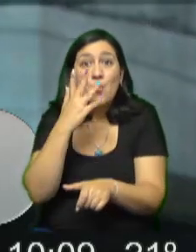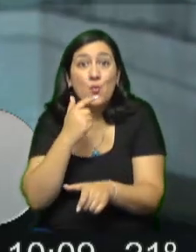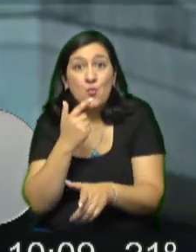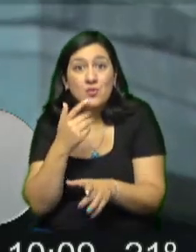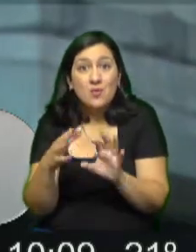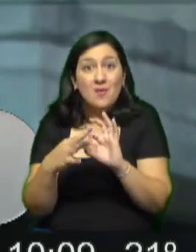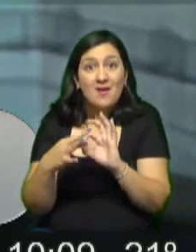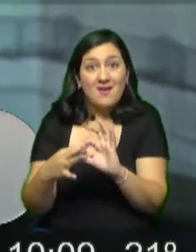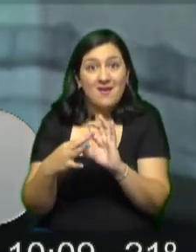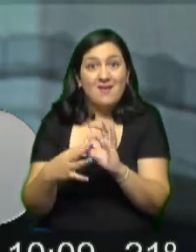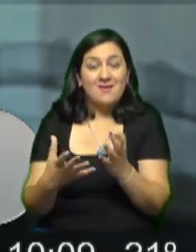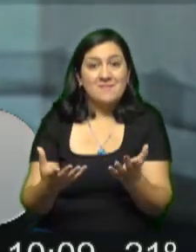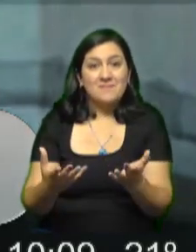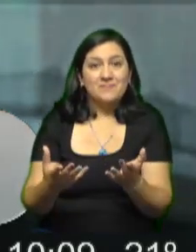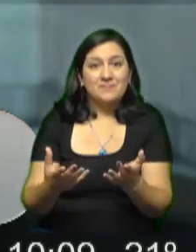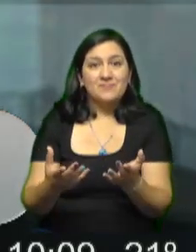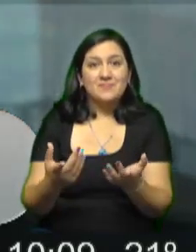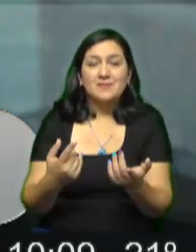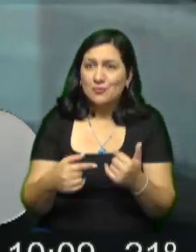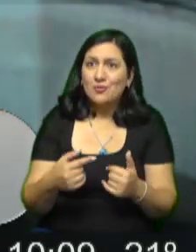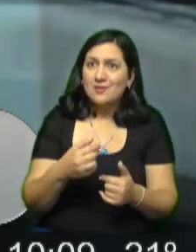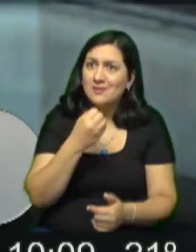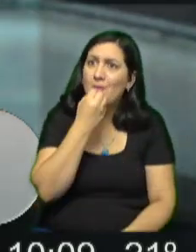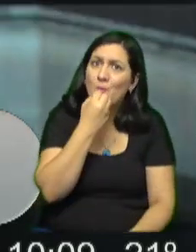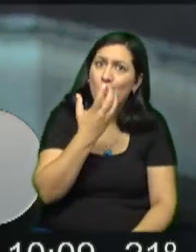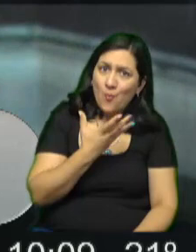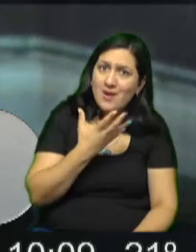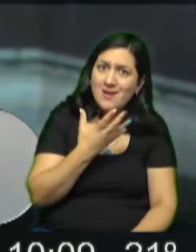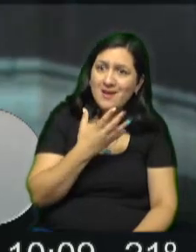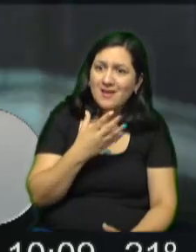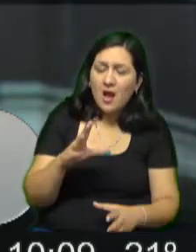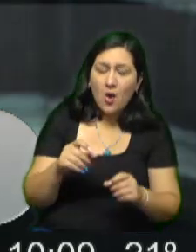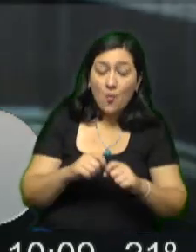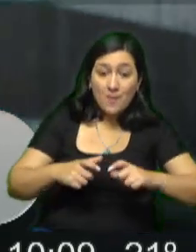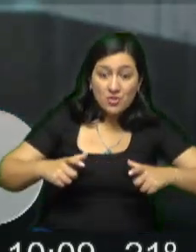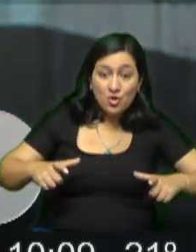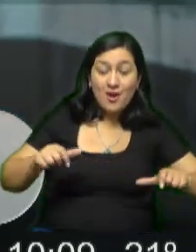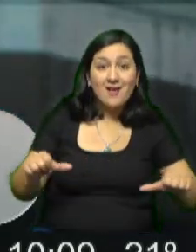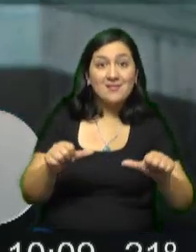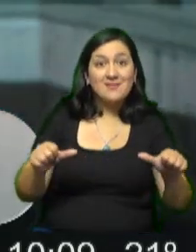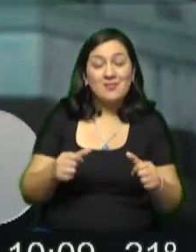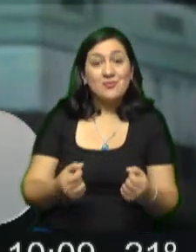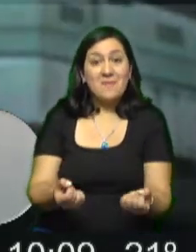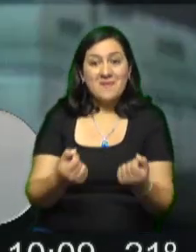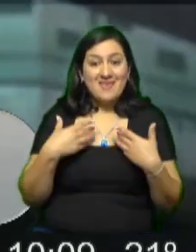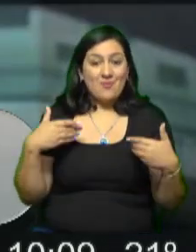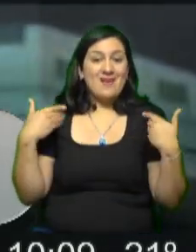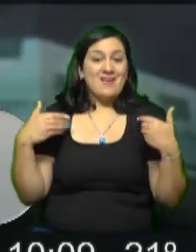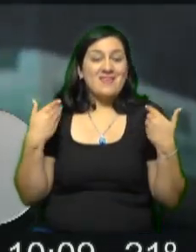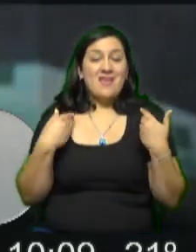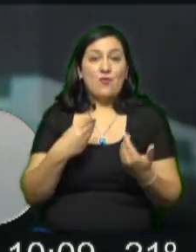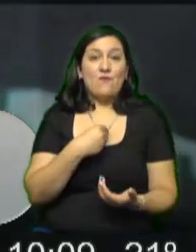y de manejar. Entonces, esta multiplicación de actividad, bueno, me da un poquito de eso, de satisfacción, de